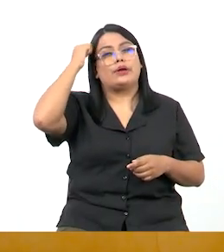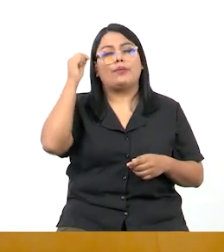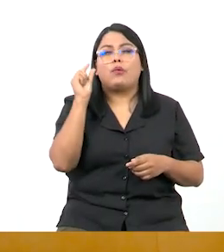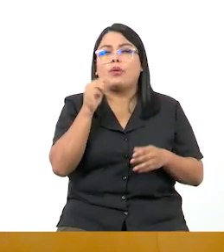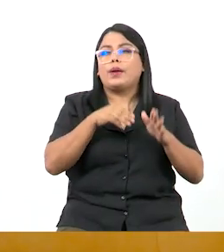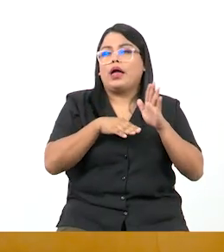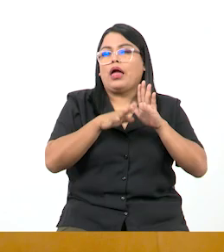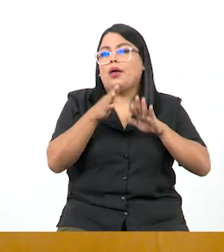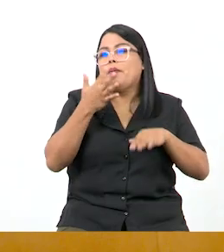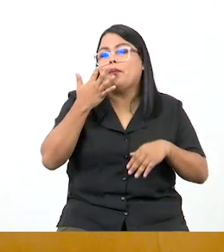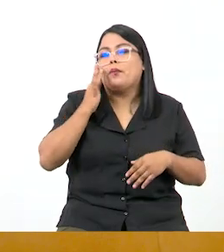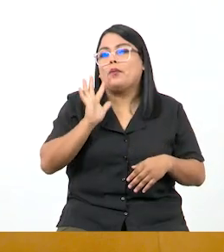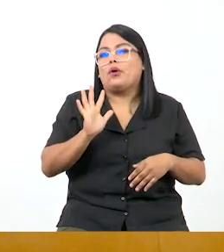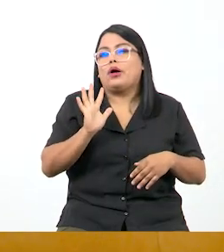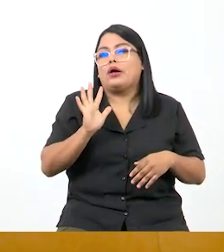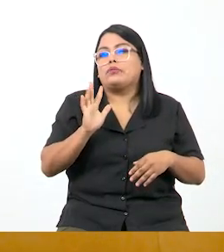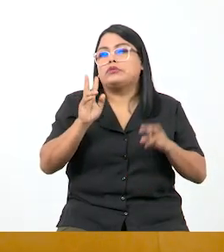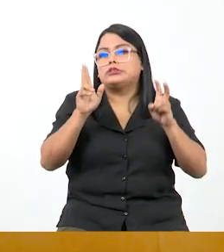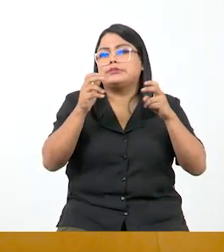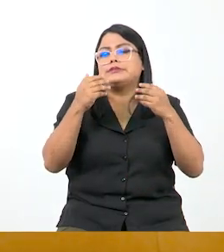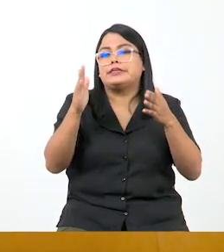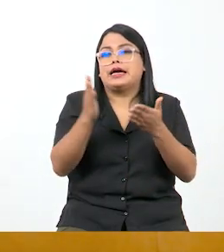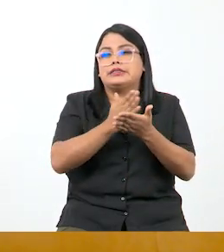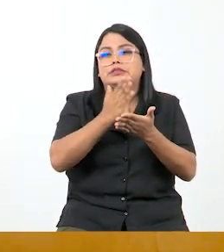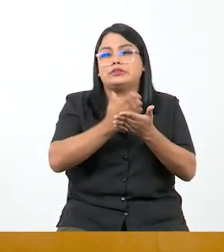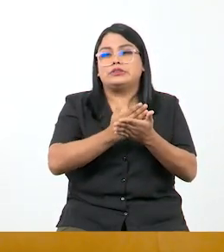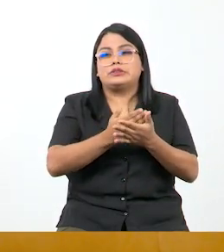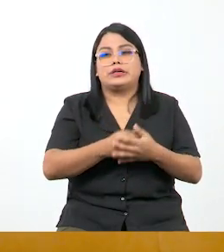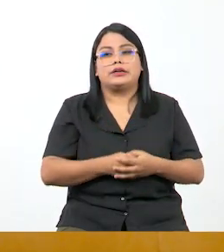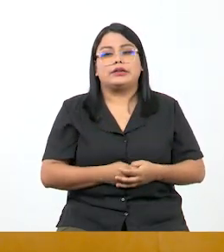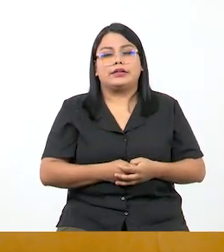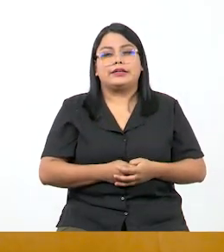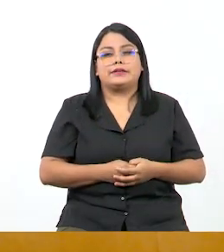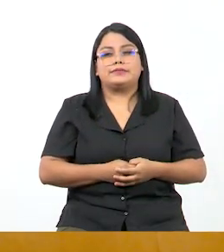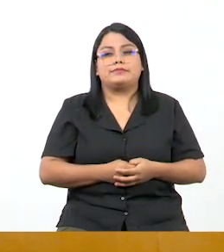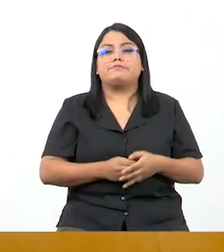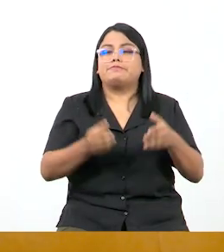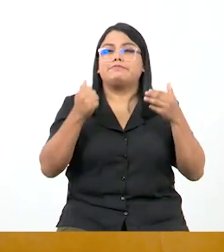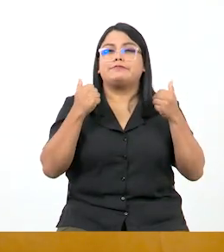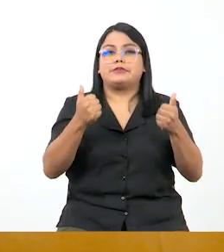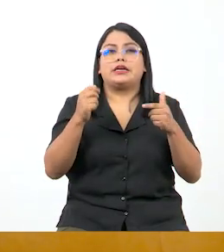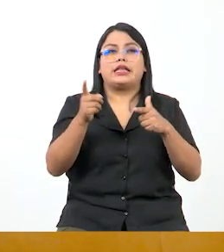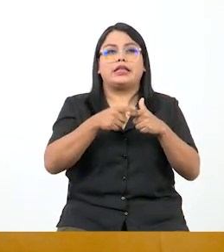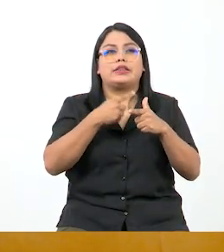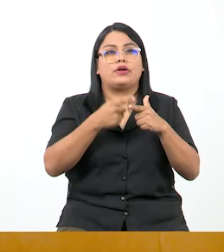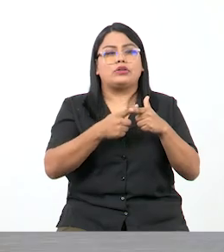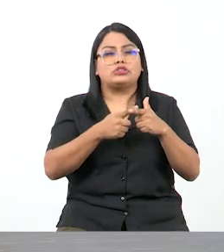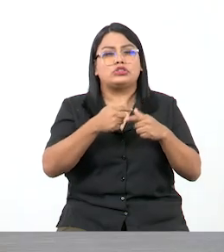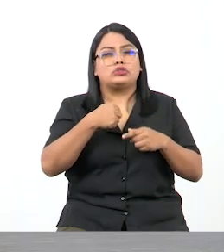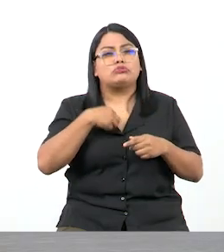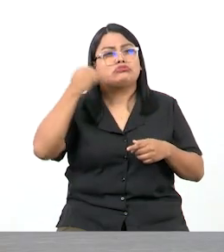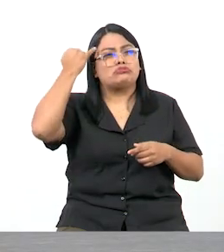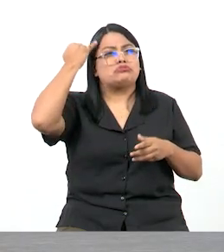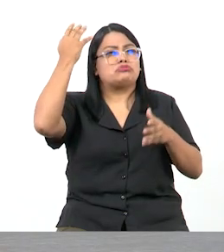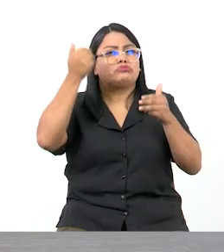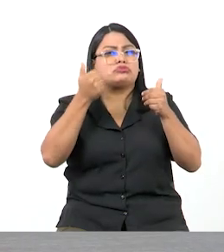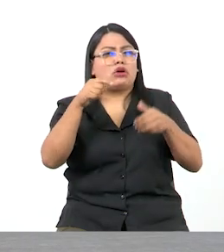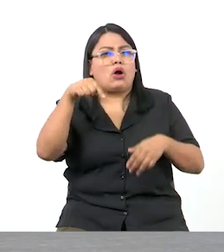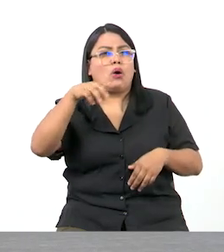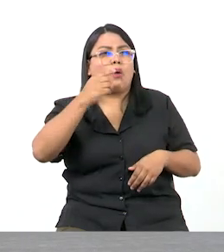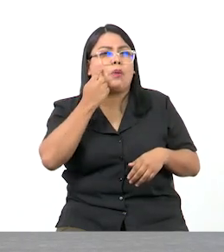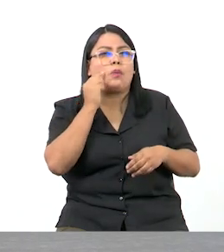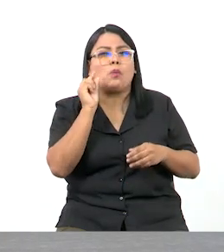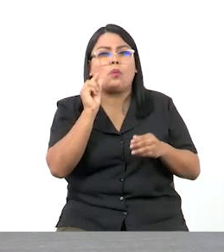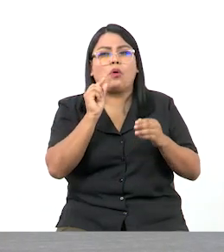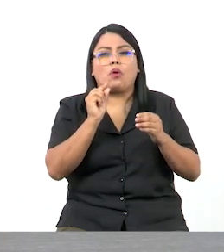que recogen más de los contenidos que ya se estudiaron en la unidad. Ok, muy bien. Entonces, me